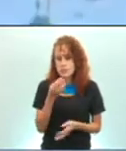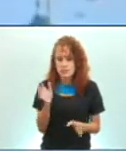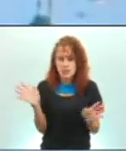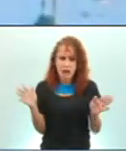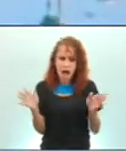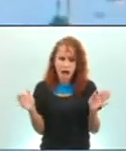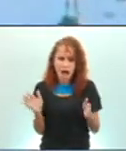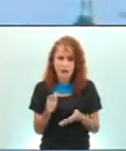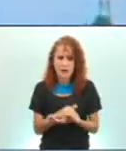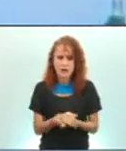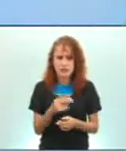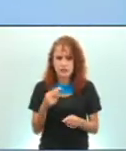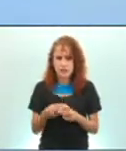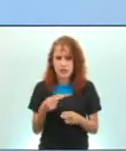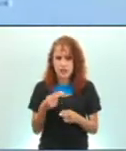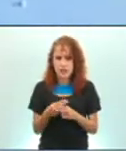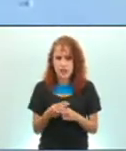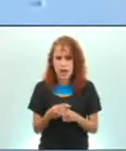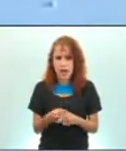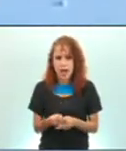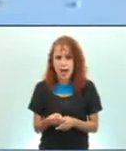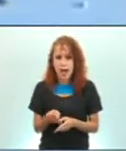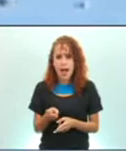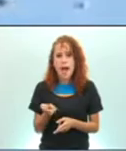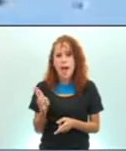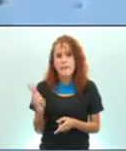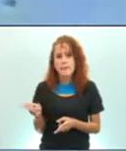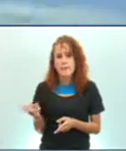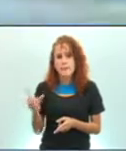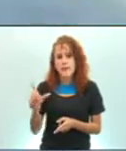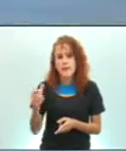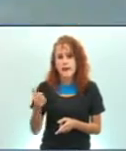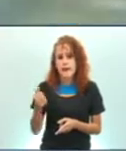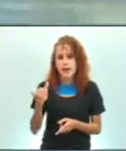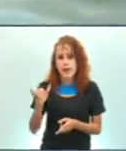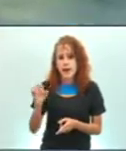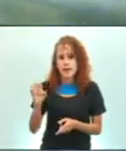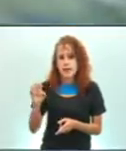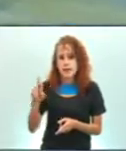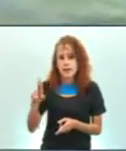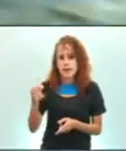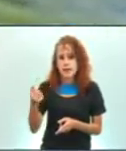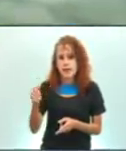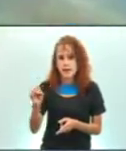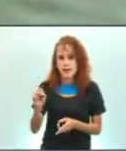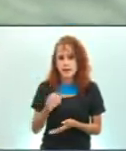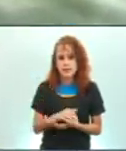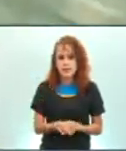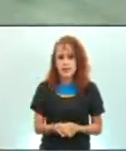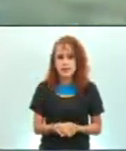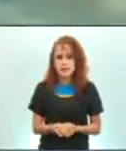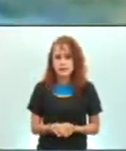estas aves de orilla, también llamadas playeras o de litoral.